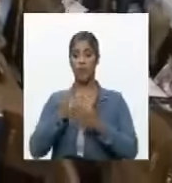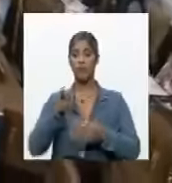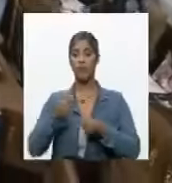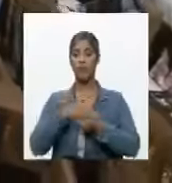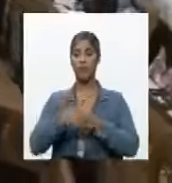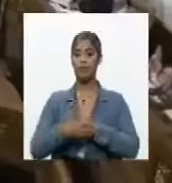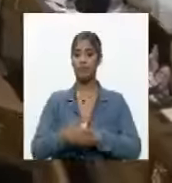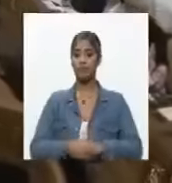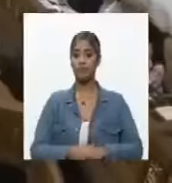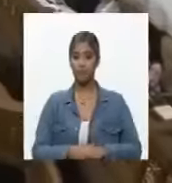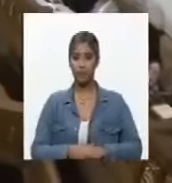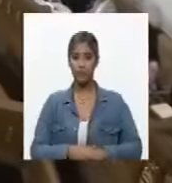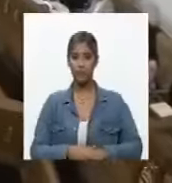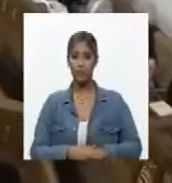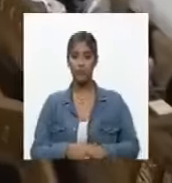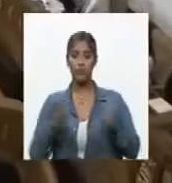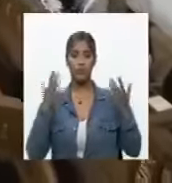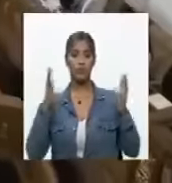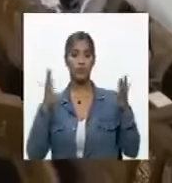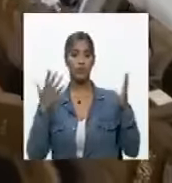presidente.